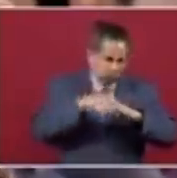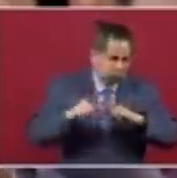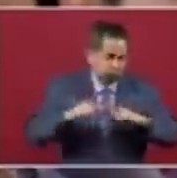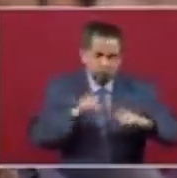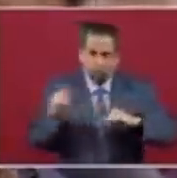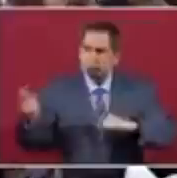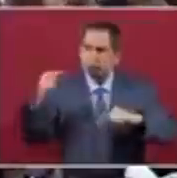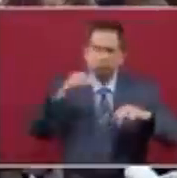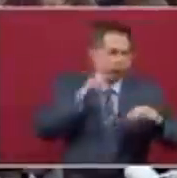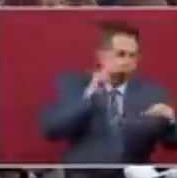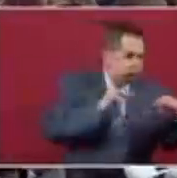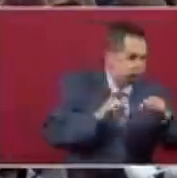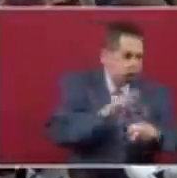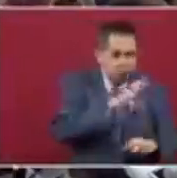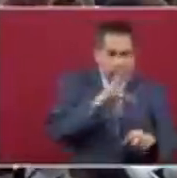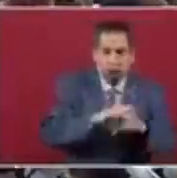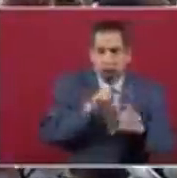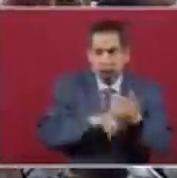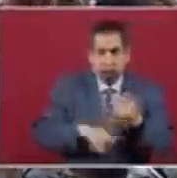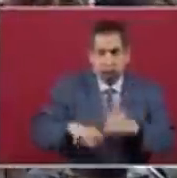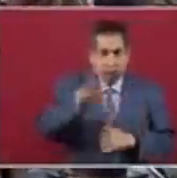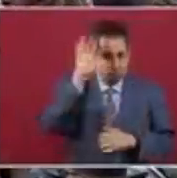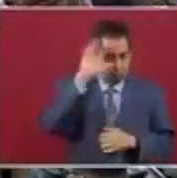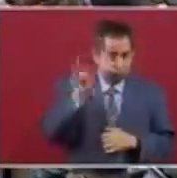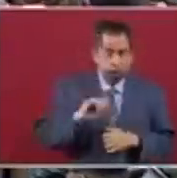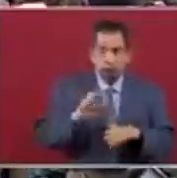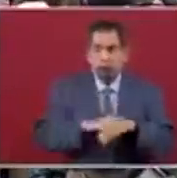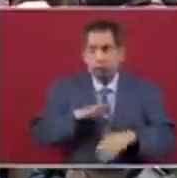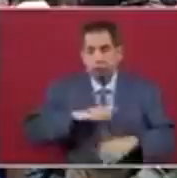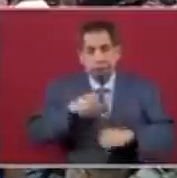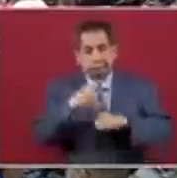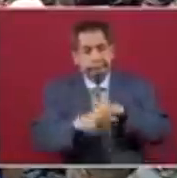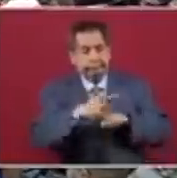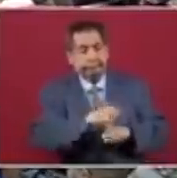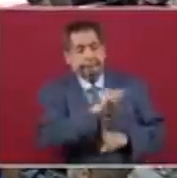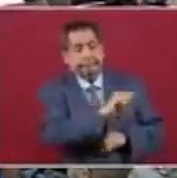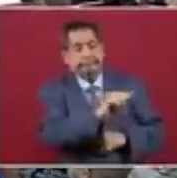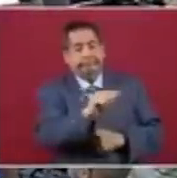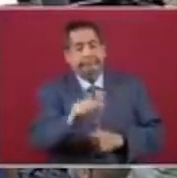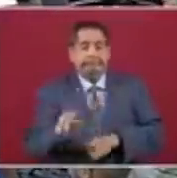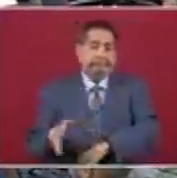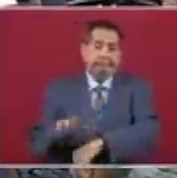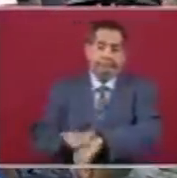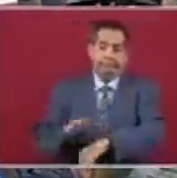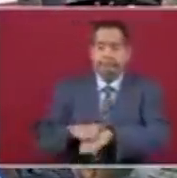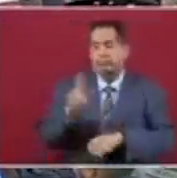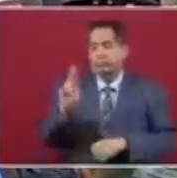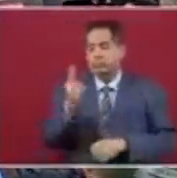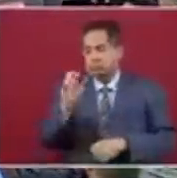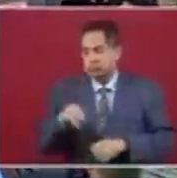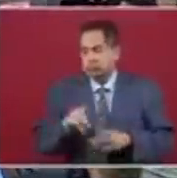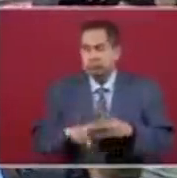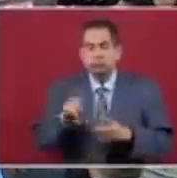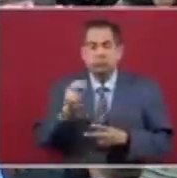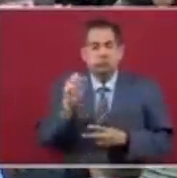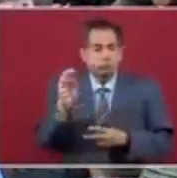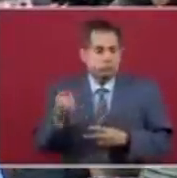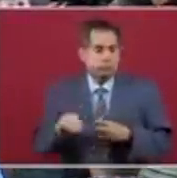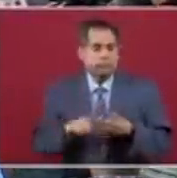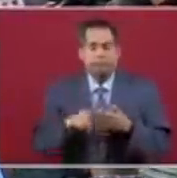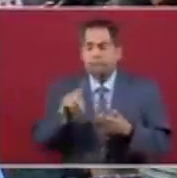integral Morelos, ya que pues varios riesgos han sido señalados por parte de la UNAM, de la UAP, de la